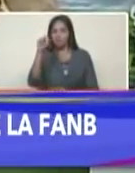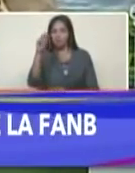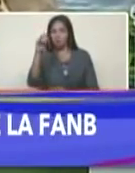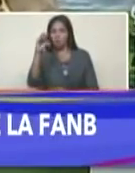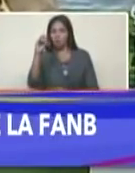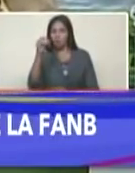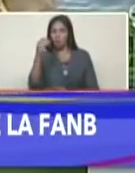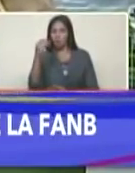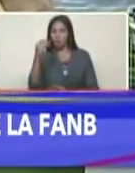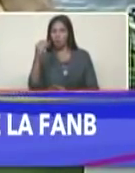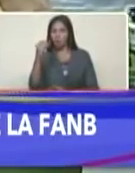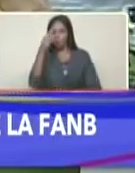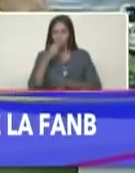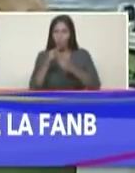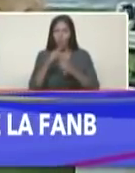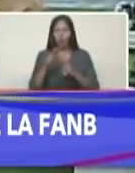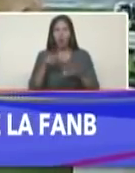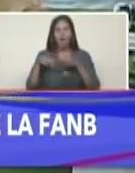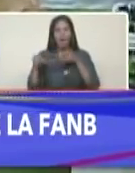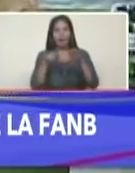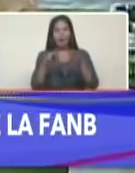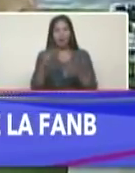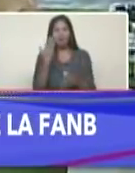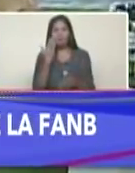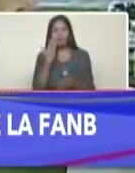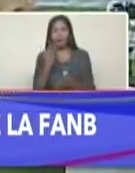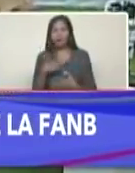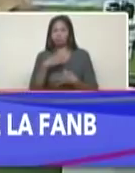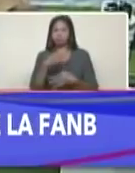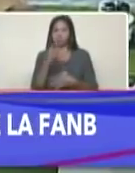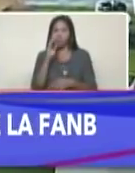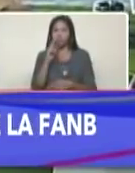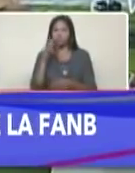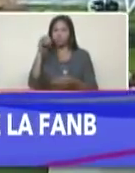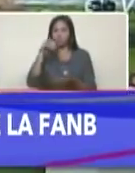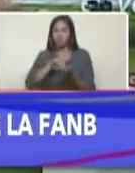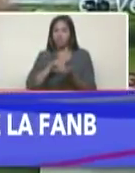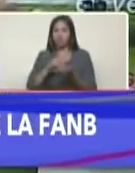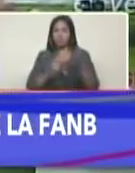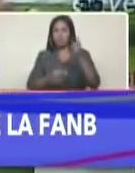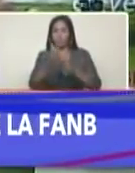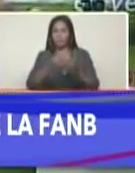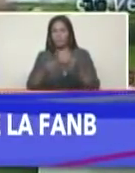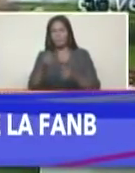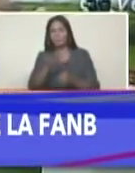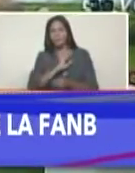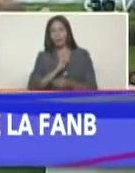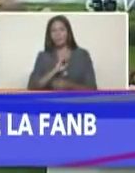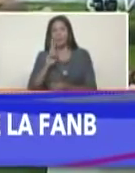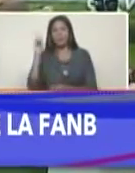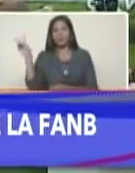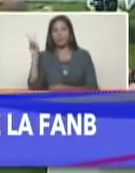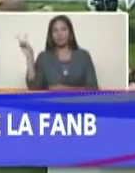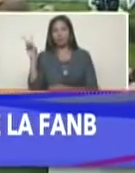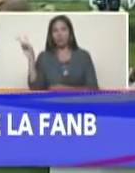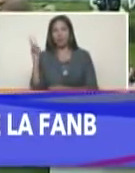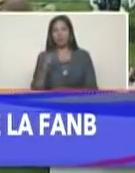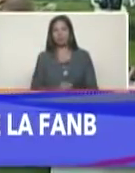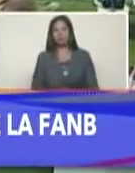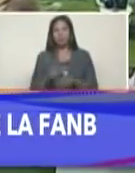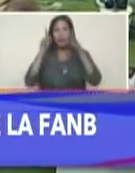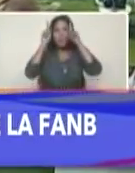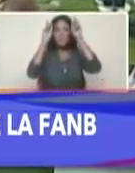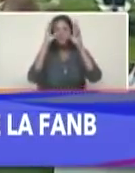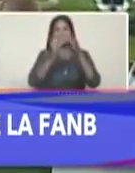honor a nuestro gran río Orinoco. La madre de él, por coincidencia, le pusieron los ordeñadores Venezuela. Es una vaca que está aquí. Venezuela parió a